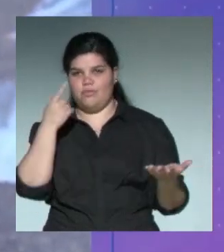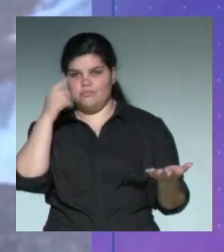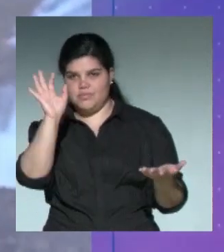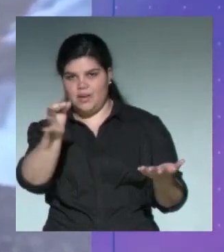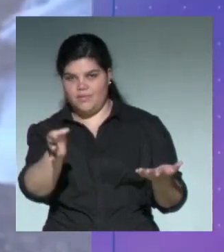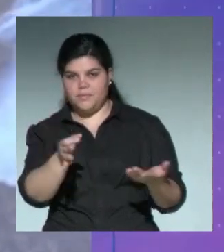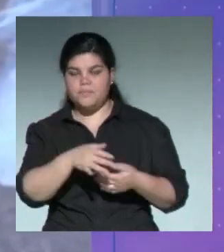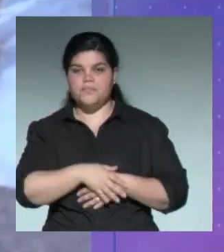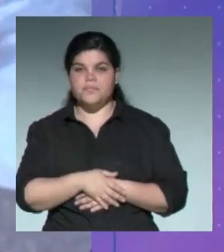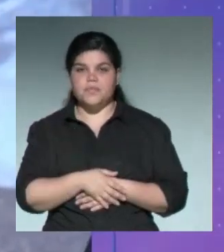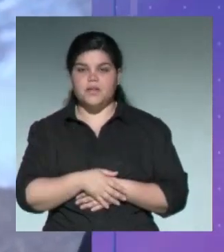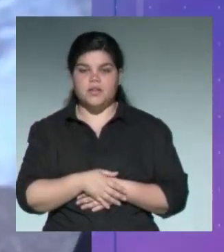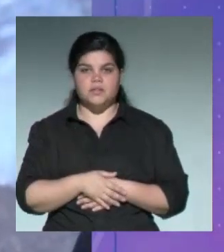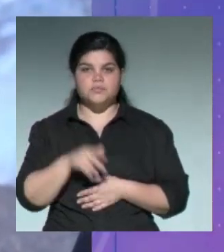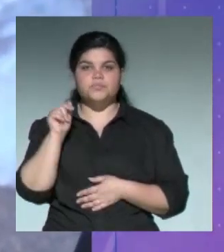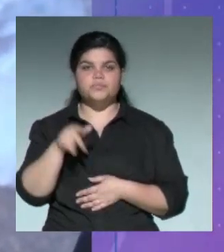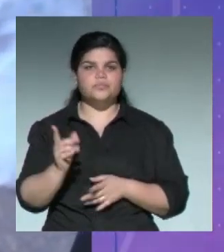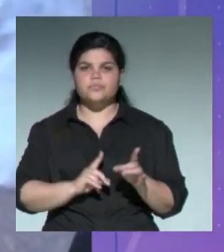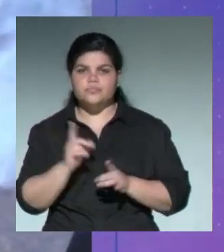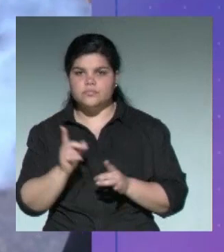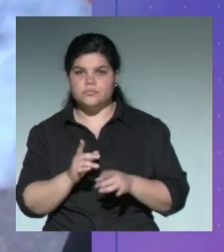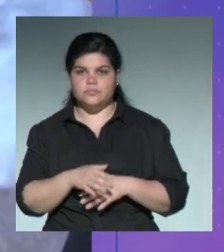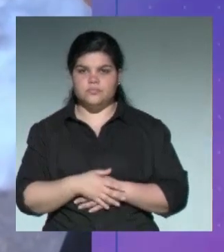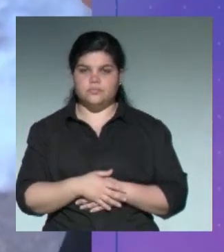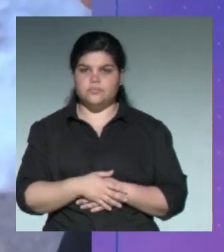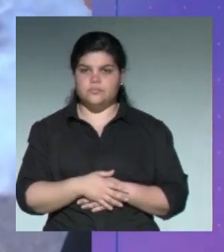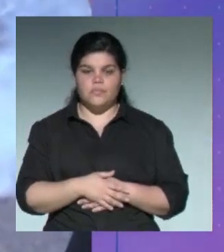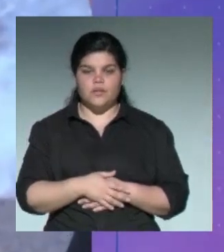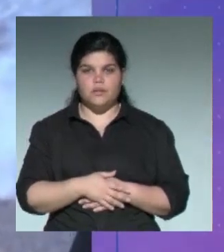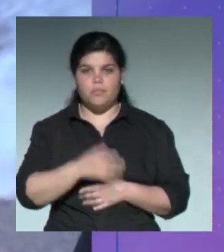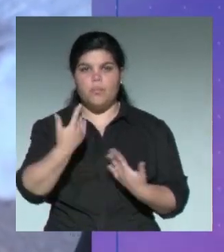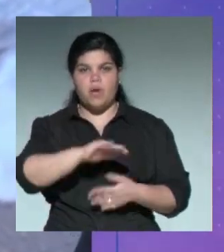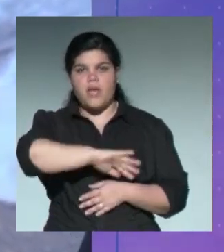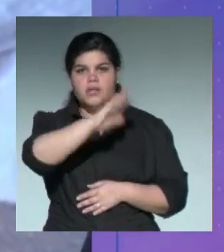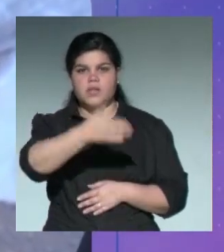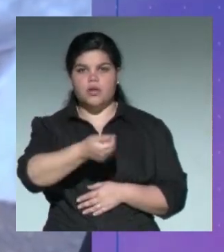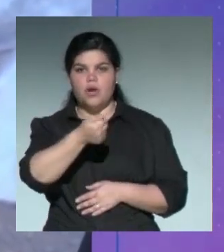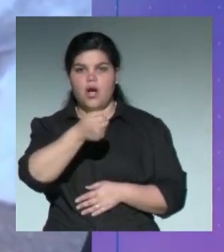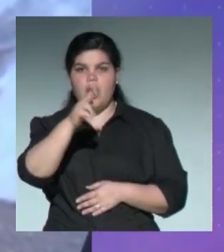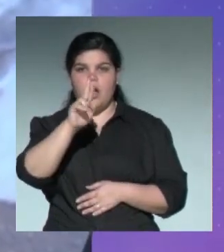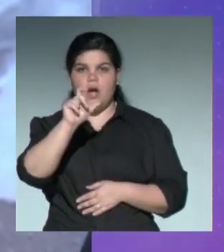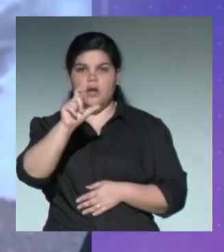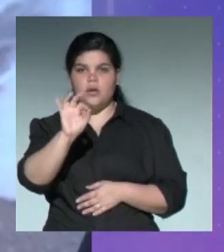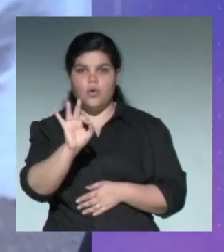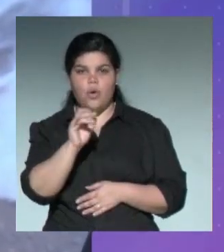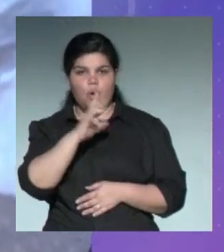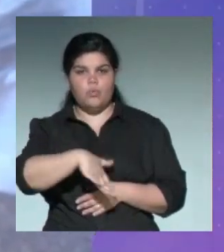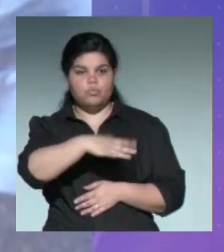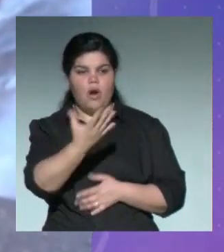los focos que estuvieron, que se pudieron ver en el Cerro Arco. Todos esos fuegos fueron